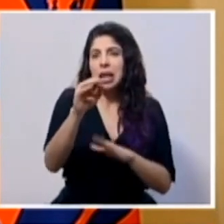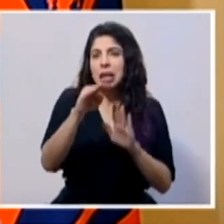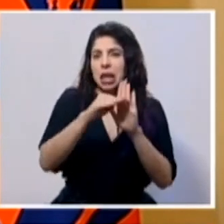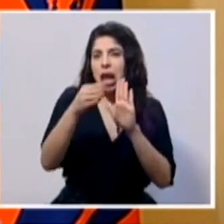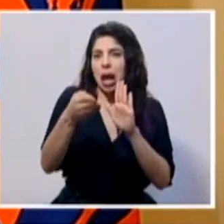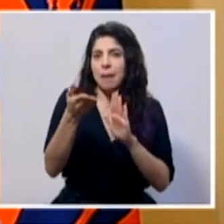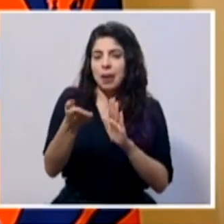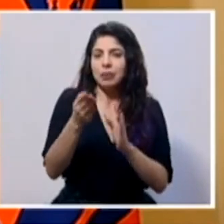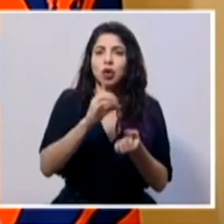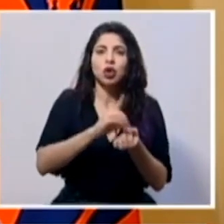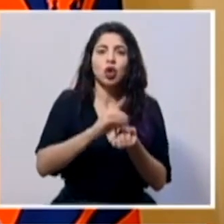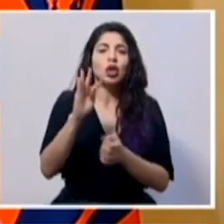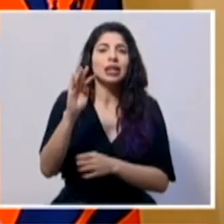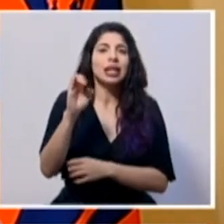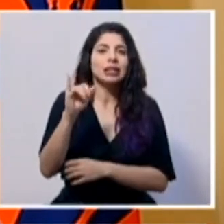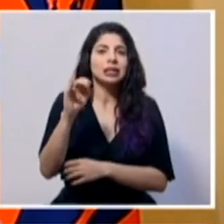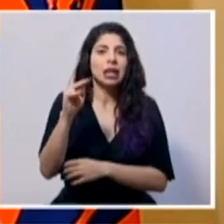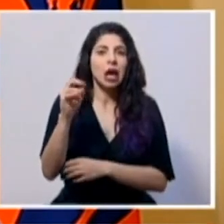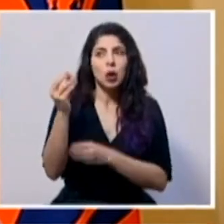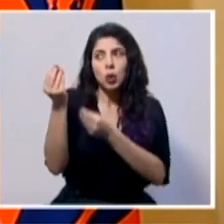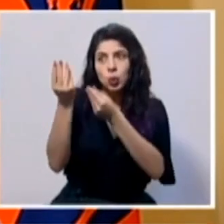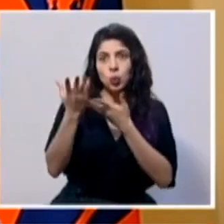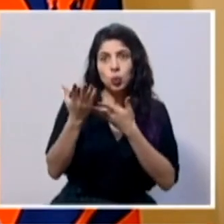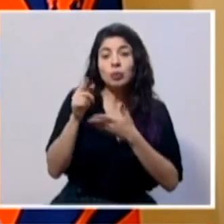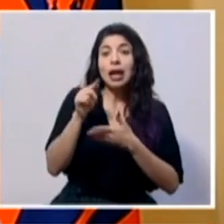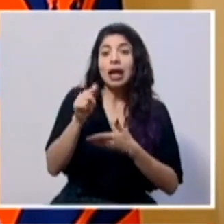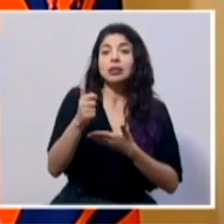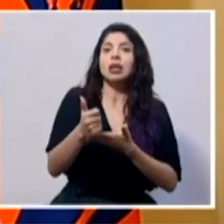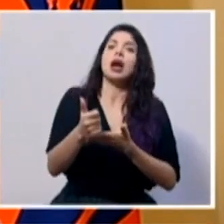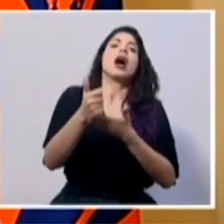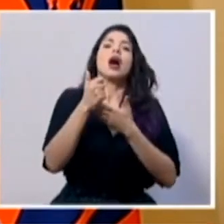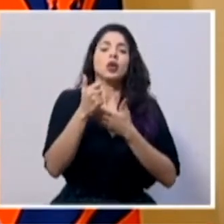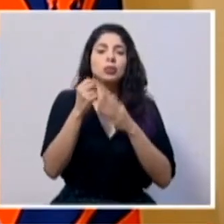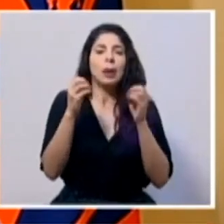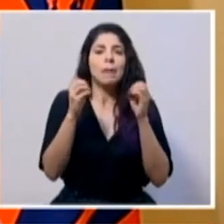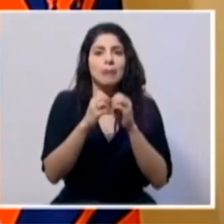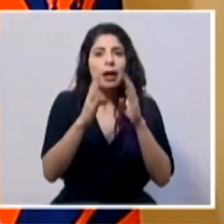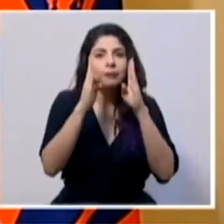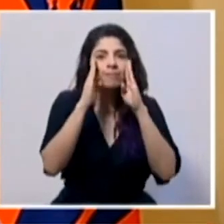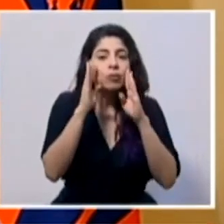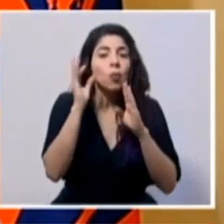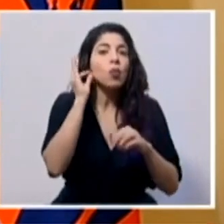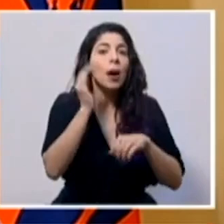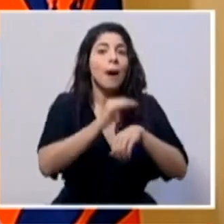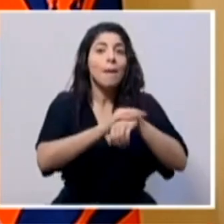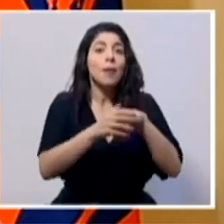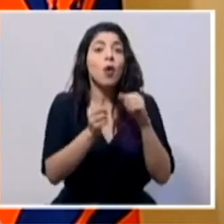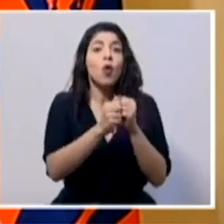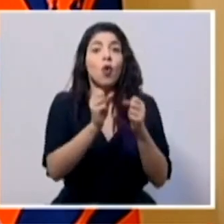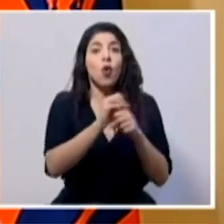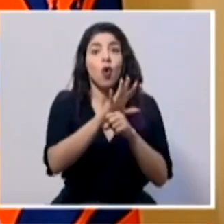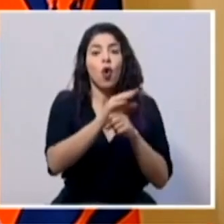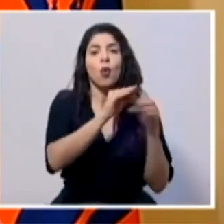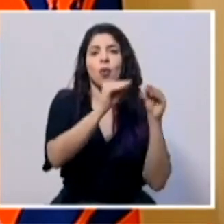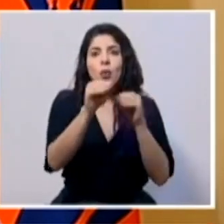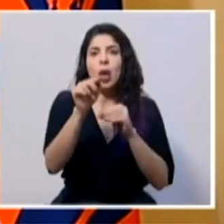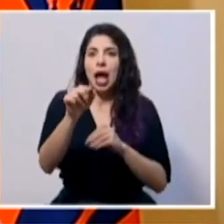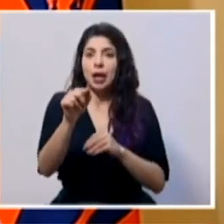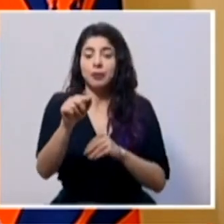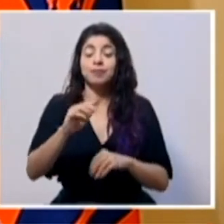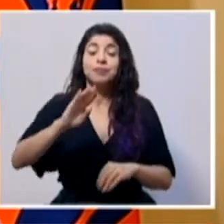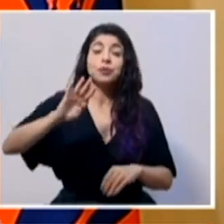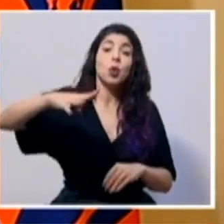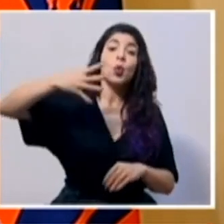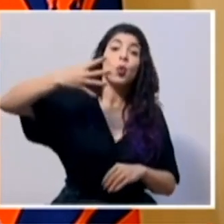me decía ahorita el doctor Tassiano Lemos. Eso va a permitirnos fortalecer la atención de pacientes embarazadas con COVID. Y el cuarto y el